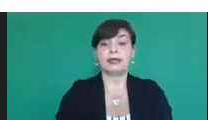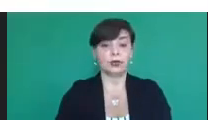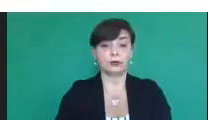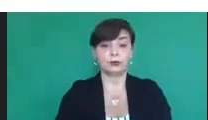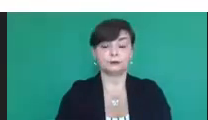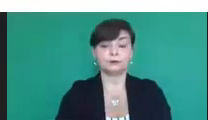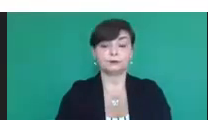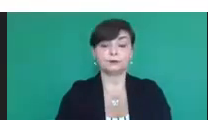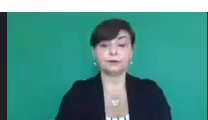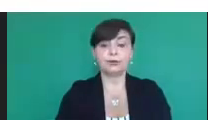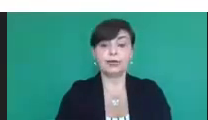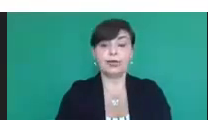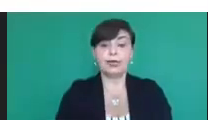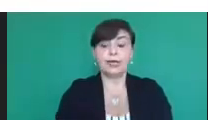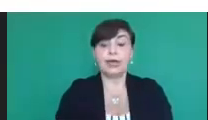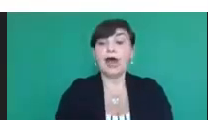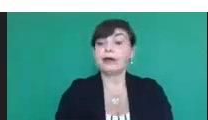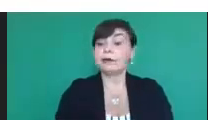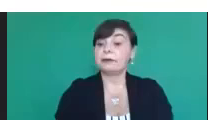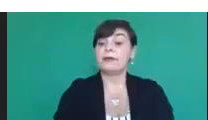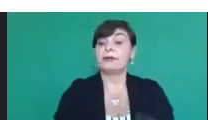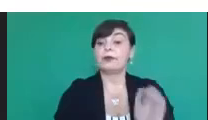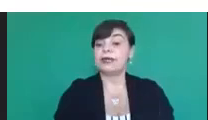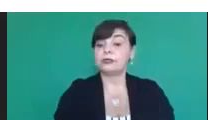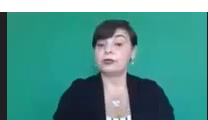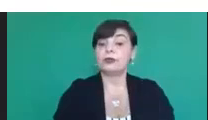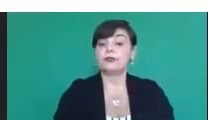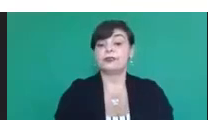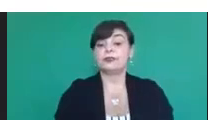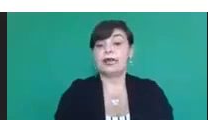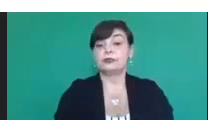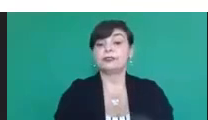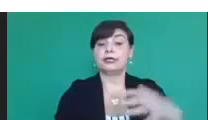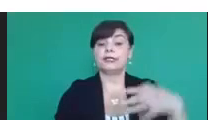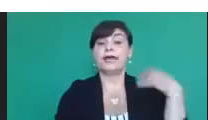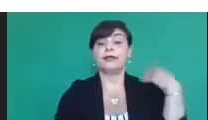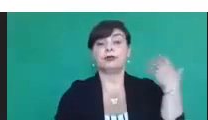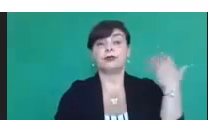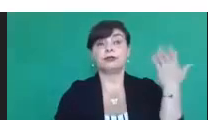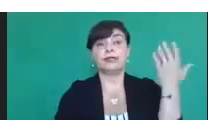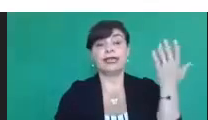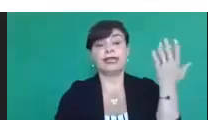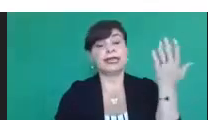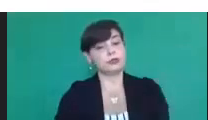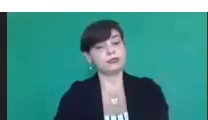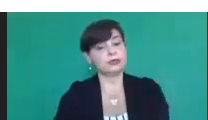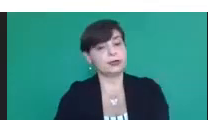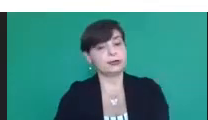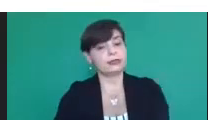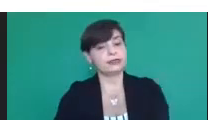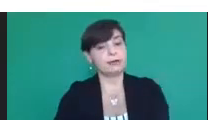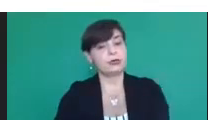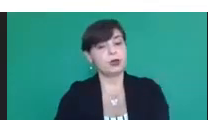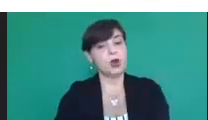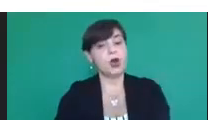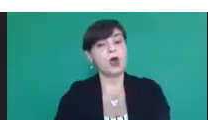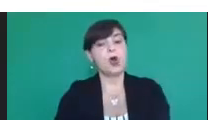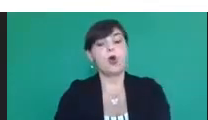producto. Ahora vamos a ver cuáles son los resultados tanto del cuestionario que se